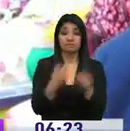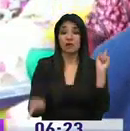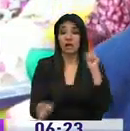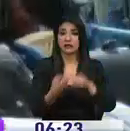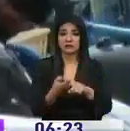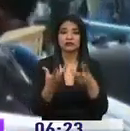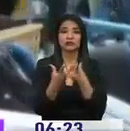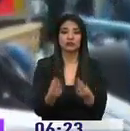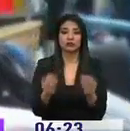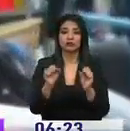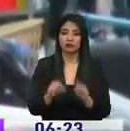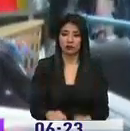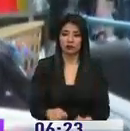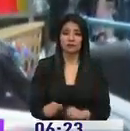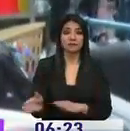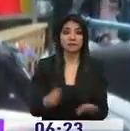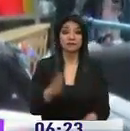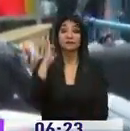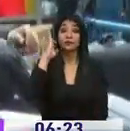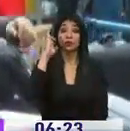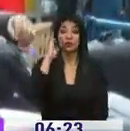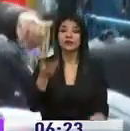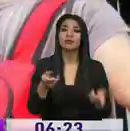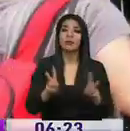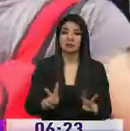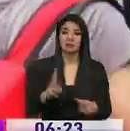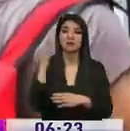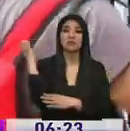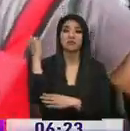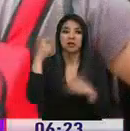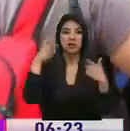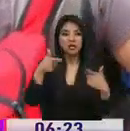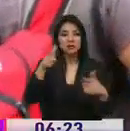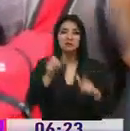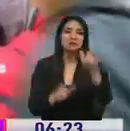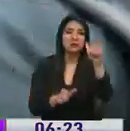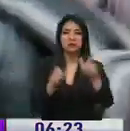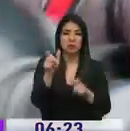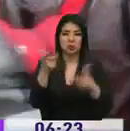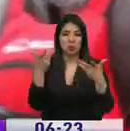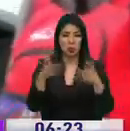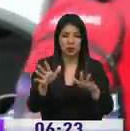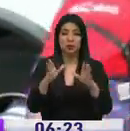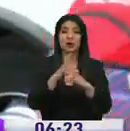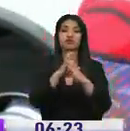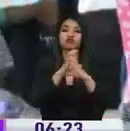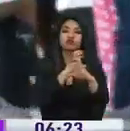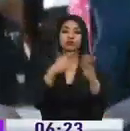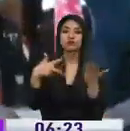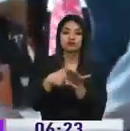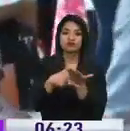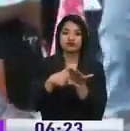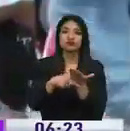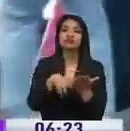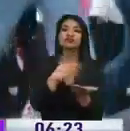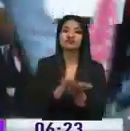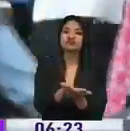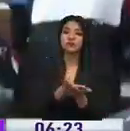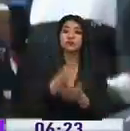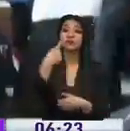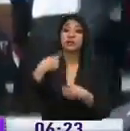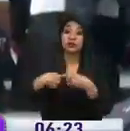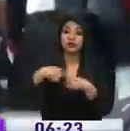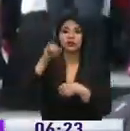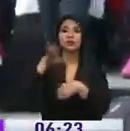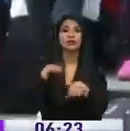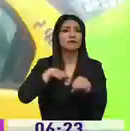solucione. Mientras en Tulcán se activaron todas las alertas para evitar que los usuarios comunes de la terminal terrestre que viajan a Quito e Ibarra no tengan ningún tipo